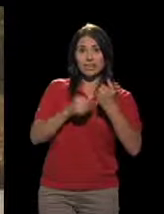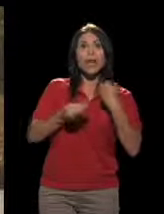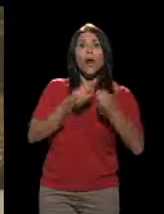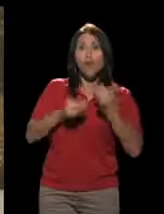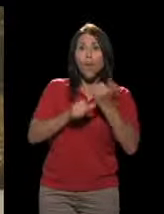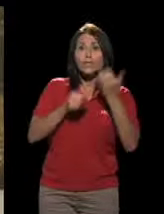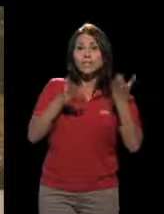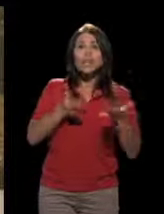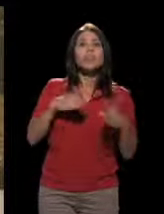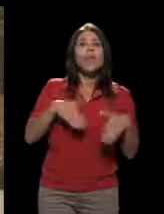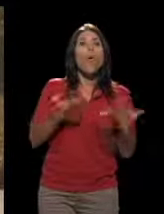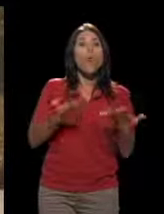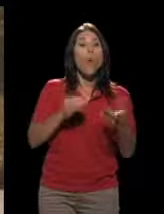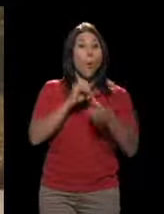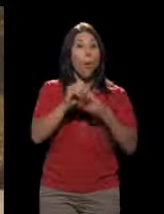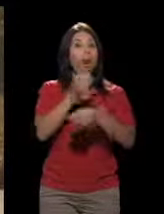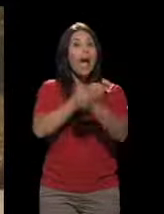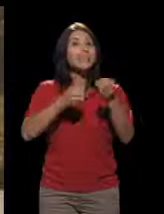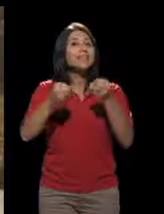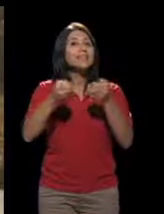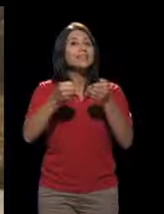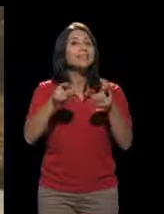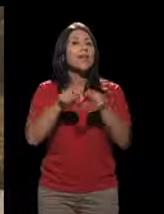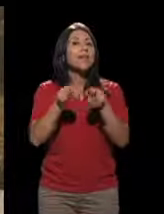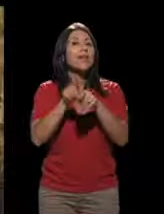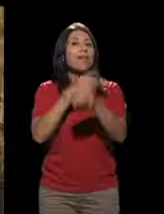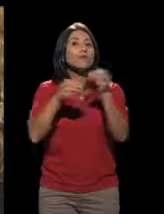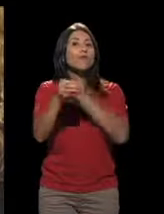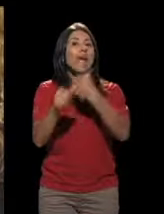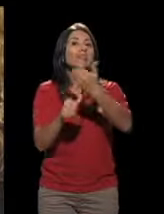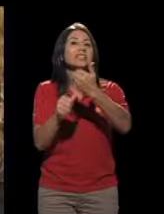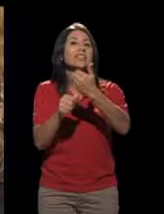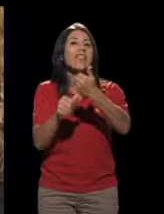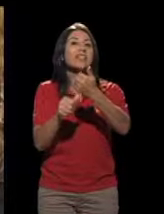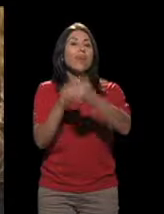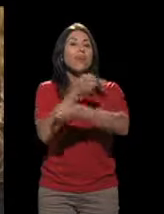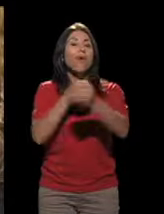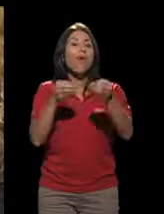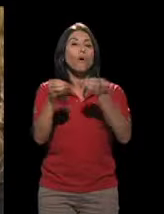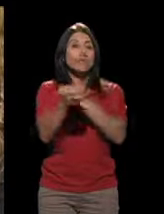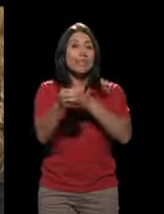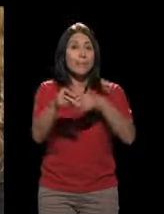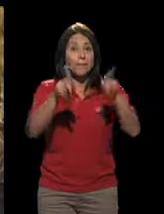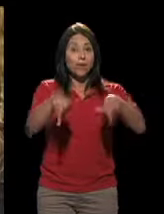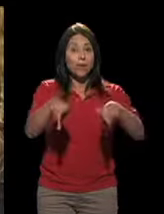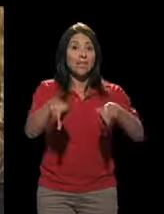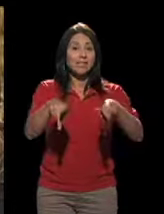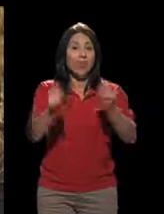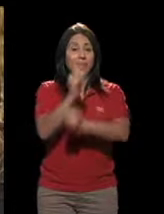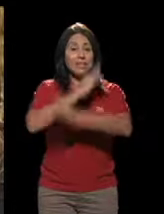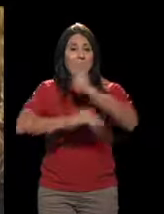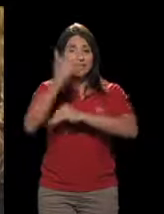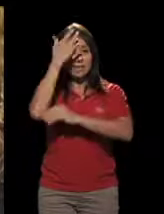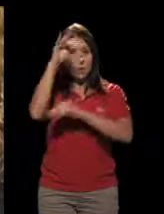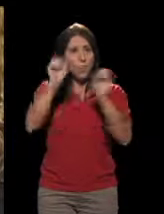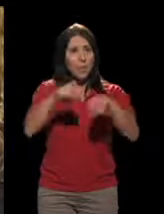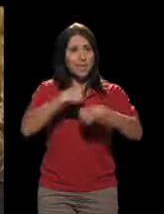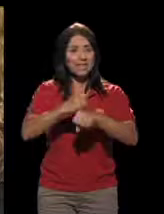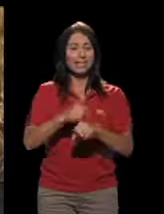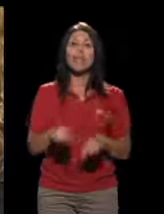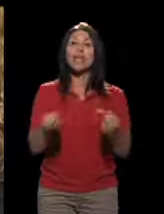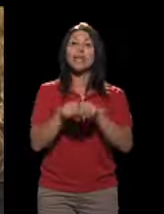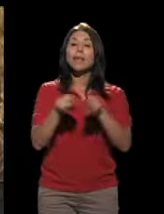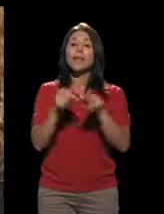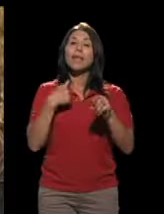por ejemplo asistente de oficina, una serie de cosas que puedan hacer las personas con discapacidad intelectual. También tenemos el Consejo